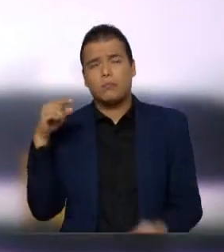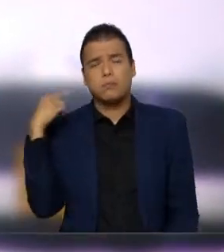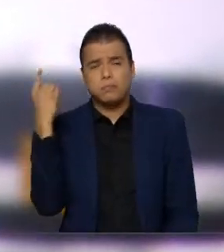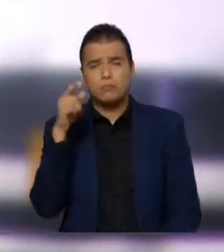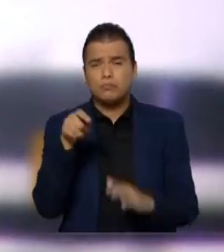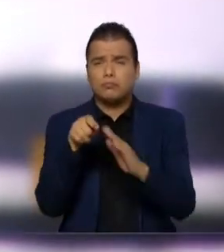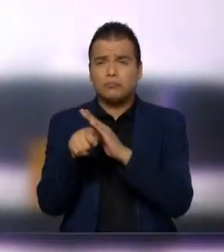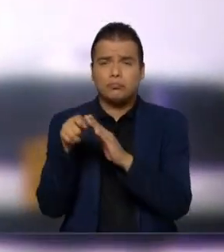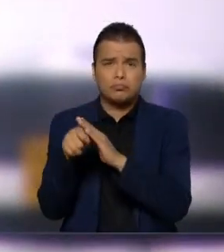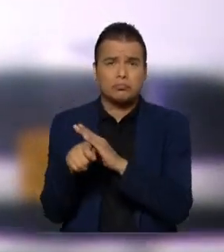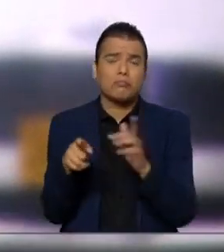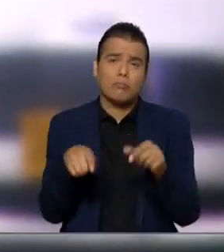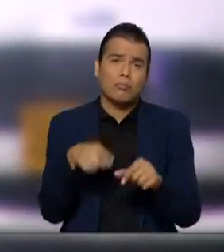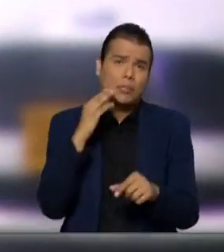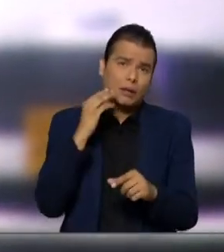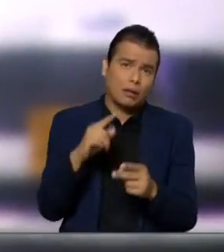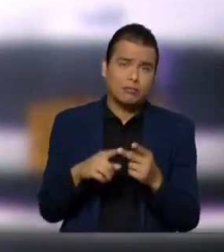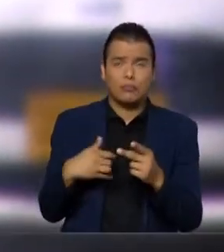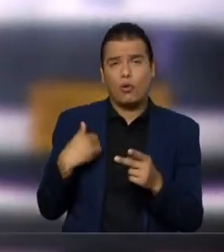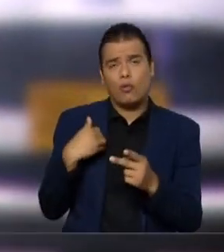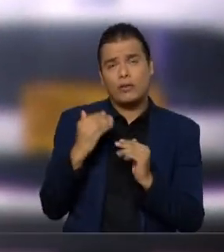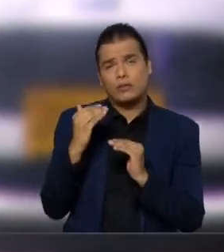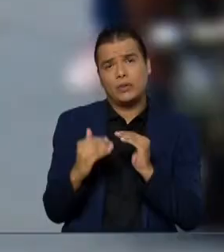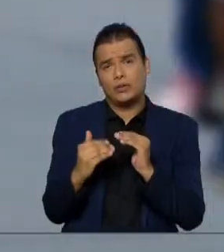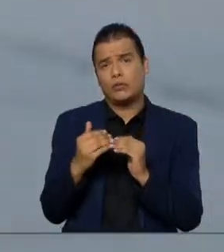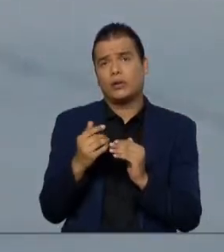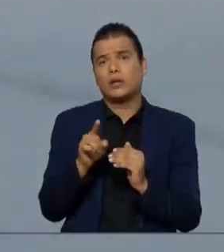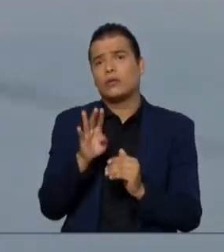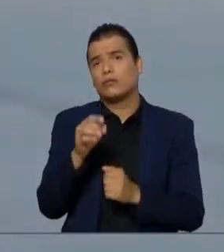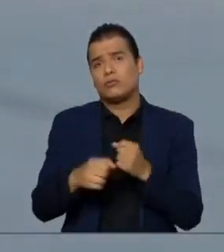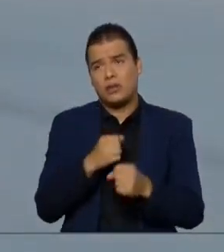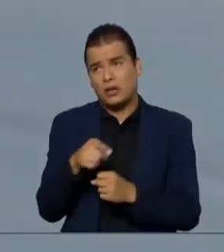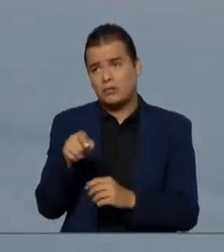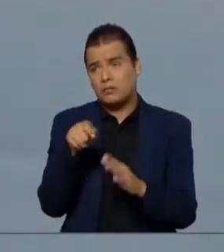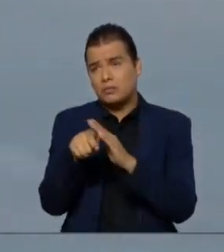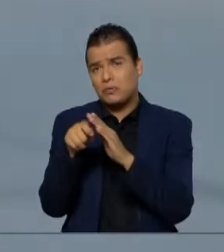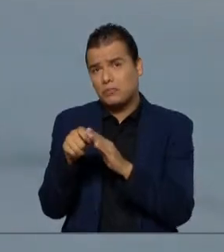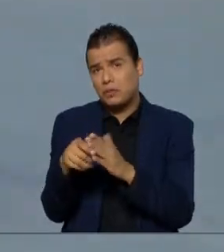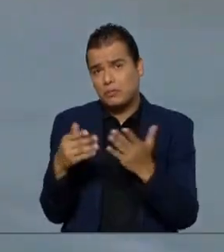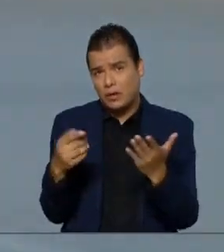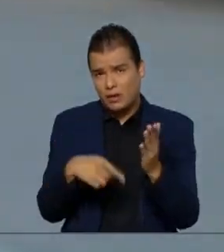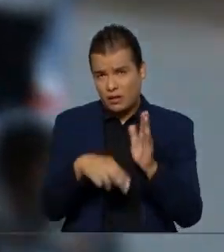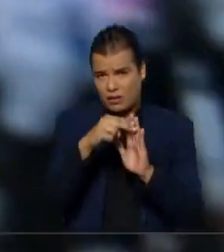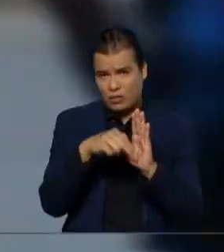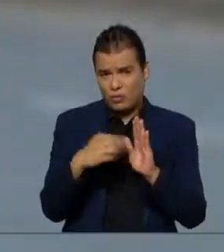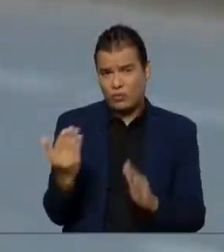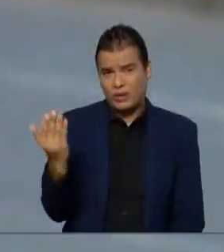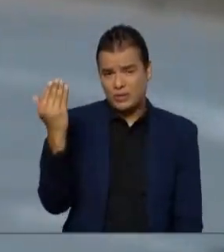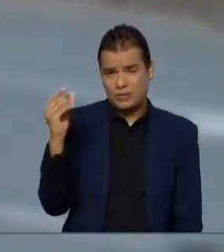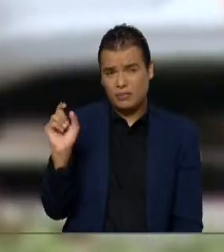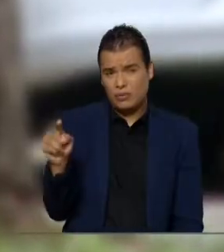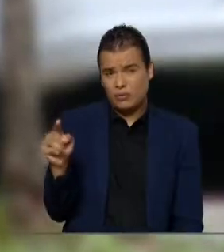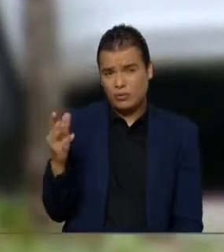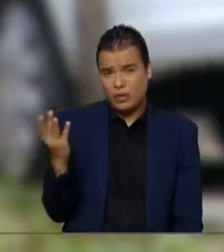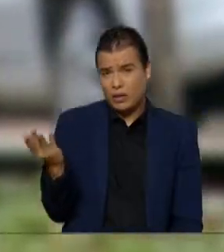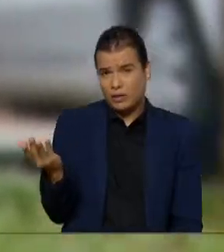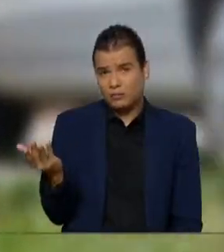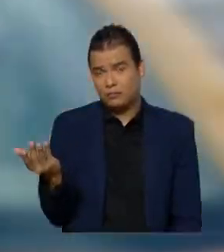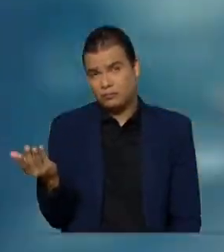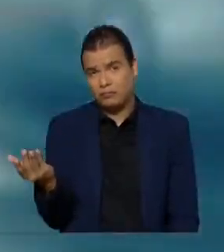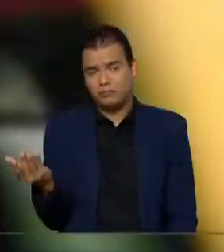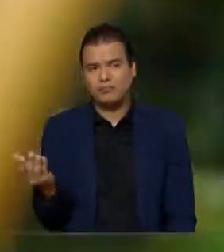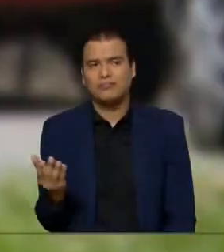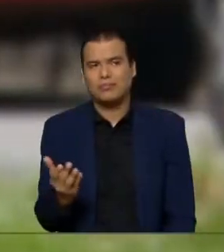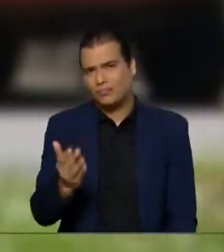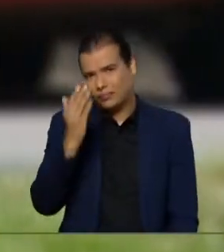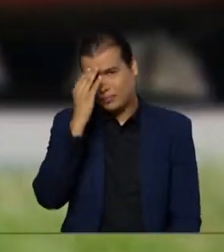por mujeres, por menores de 14 años incluso. Sí, lo que estamos es revisando, porque definitivamente cuando uno